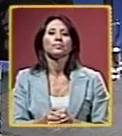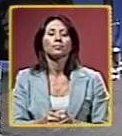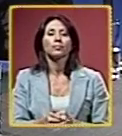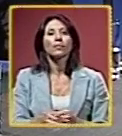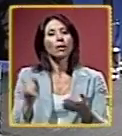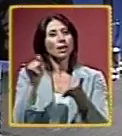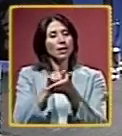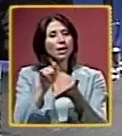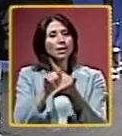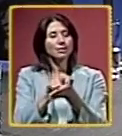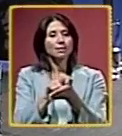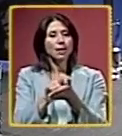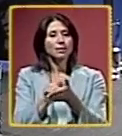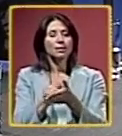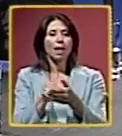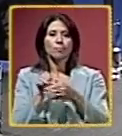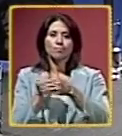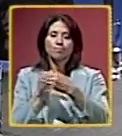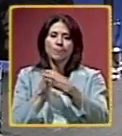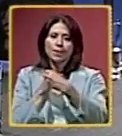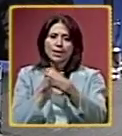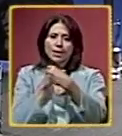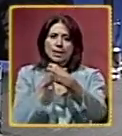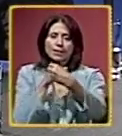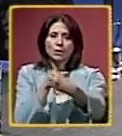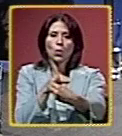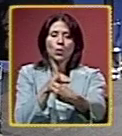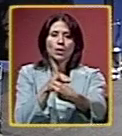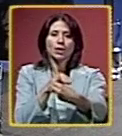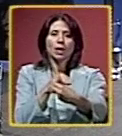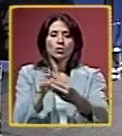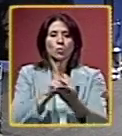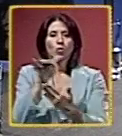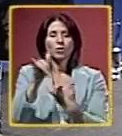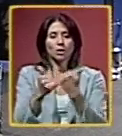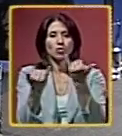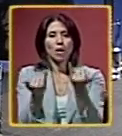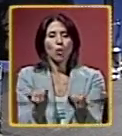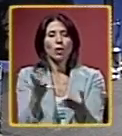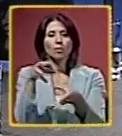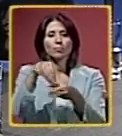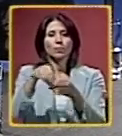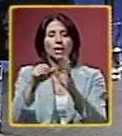Y esa es la dirección de los proyectos que están en la Asamblea Legislativa.